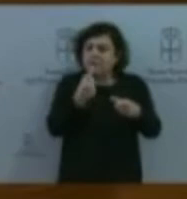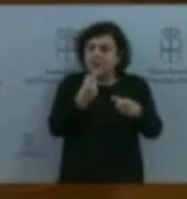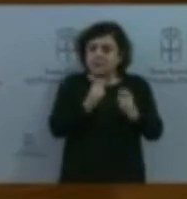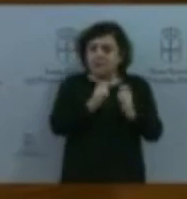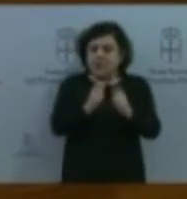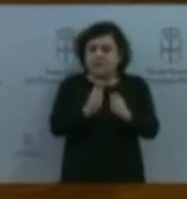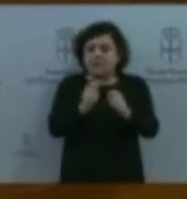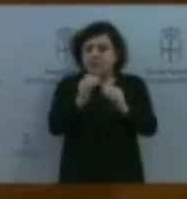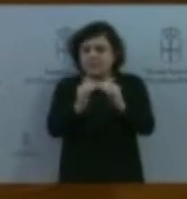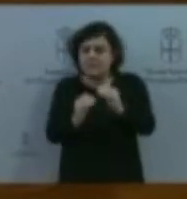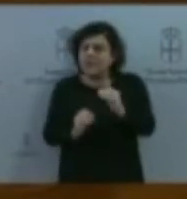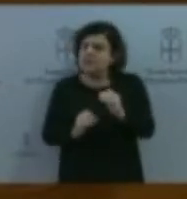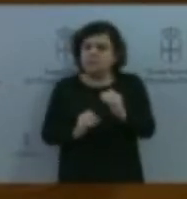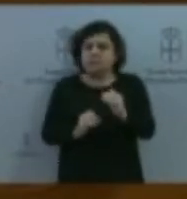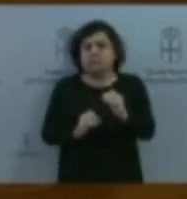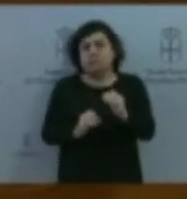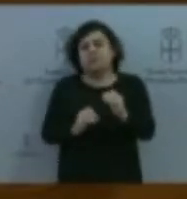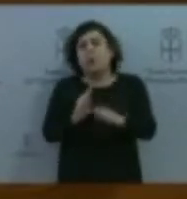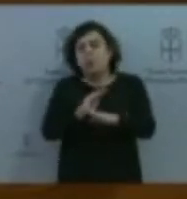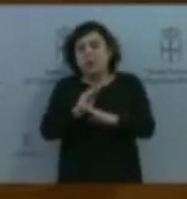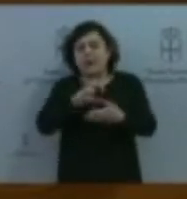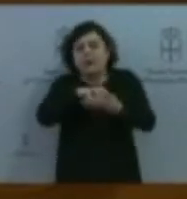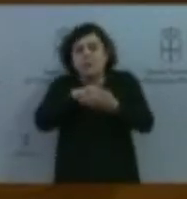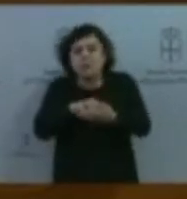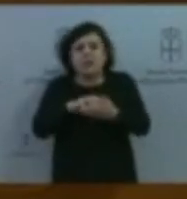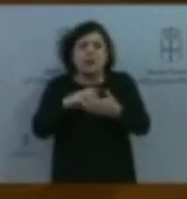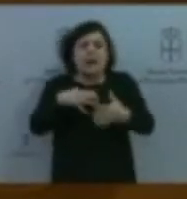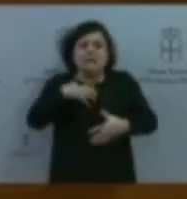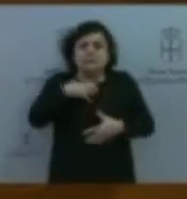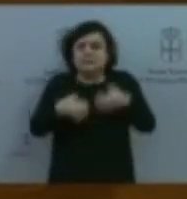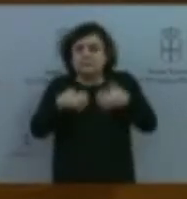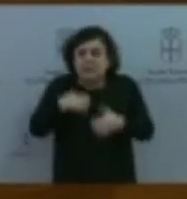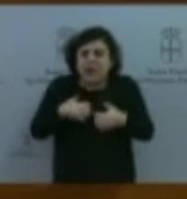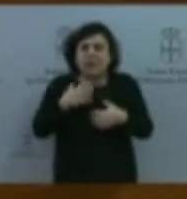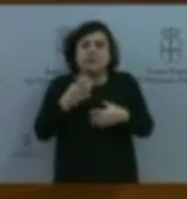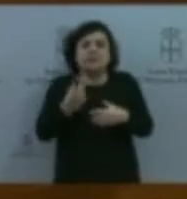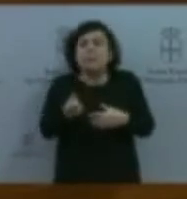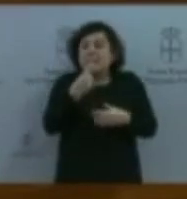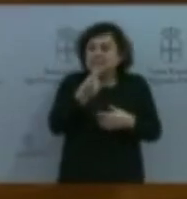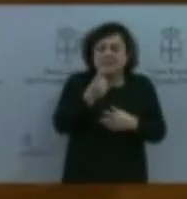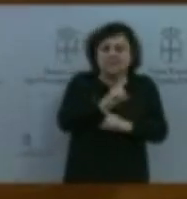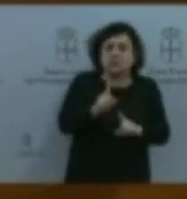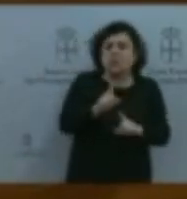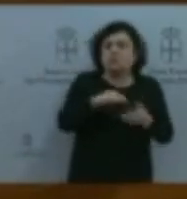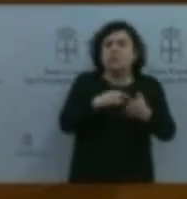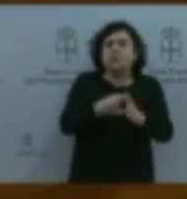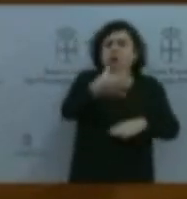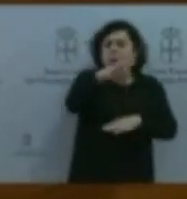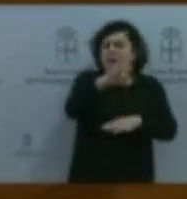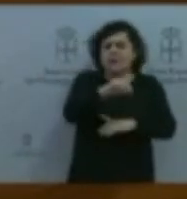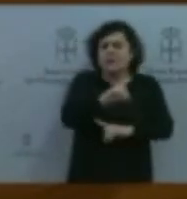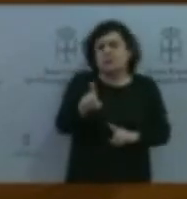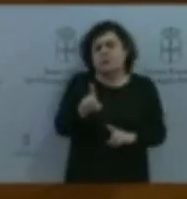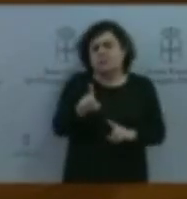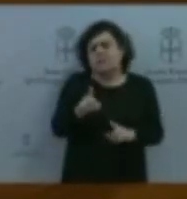los problemas psicológicos, la ansiedad, la depresión con fármacos, con pastillas, ¿no? Es la única solución que damos. Eso, hay que salir de ese mecanismo y se puede hacer,